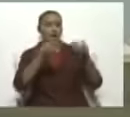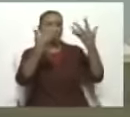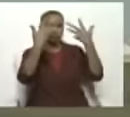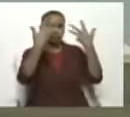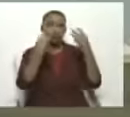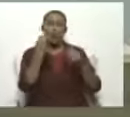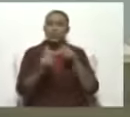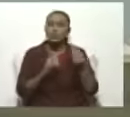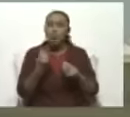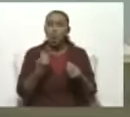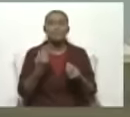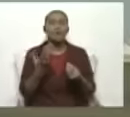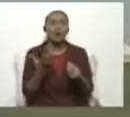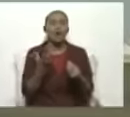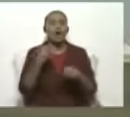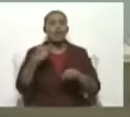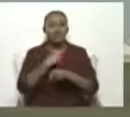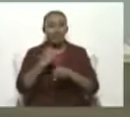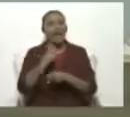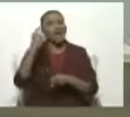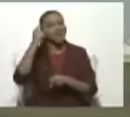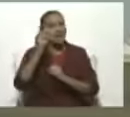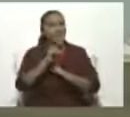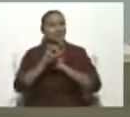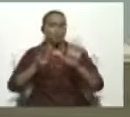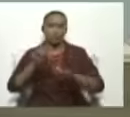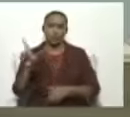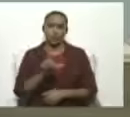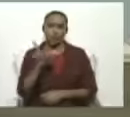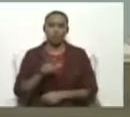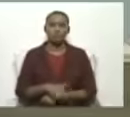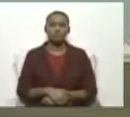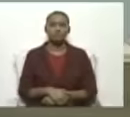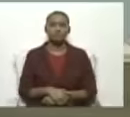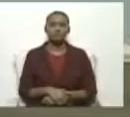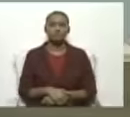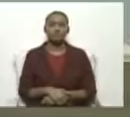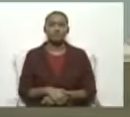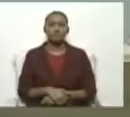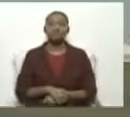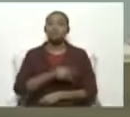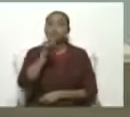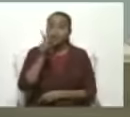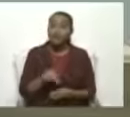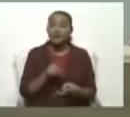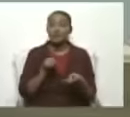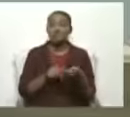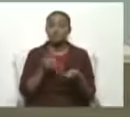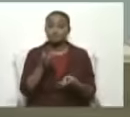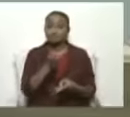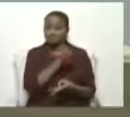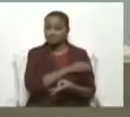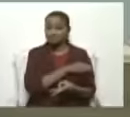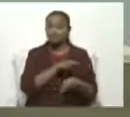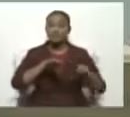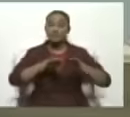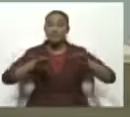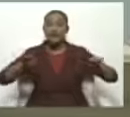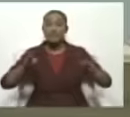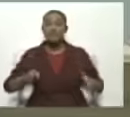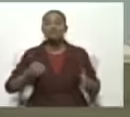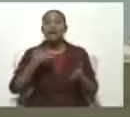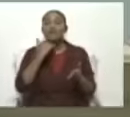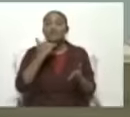Nacional Electoral ha servido la mesa para que en los 27 días que nos